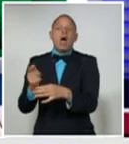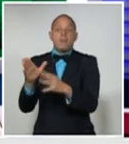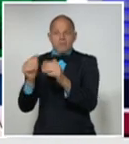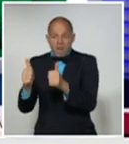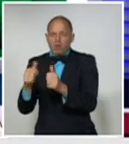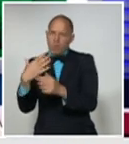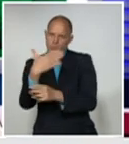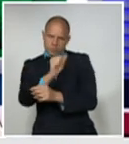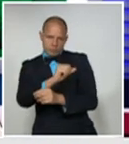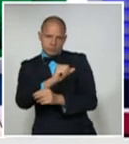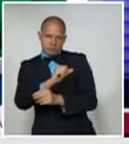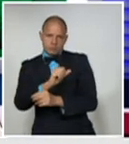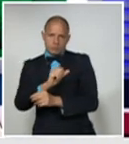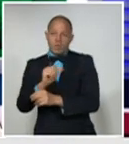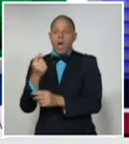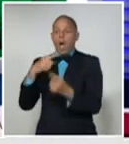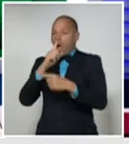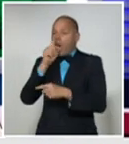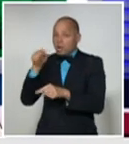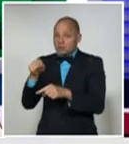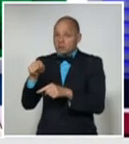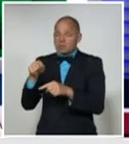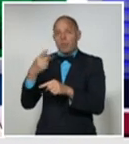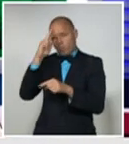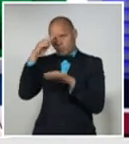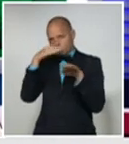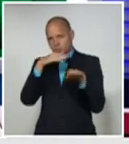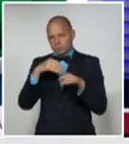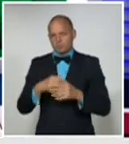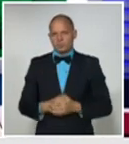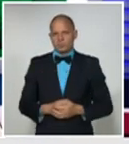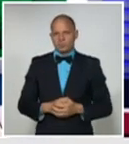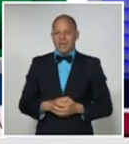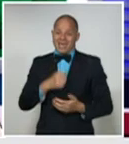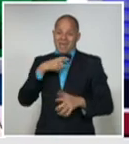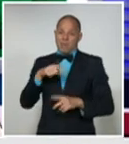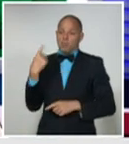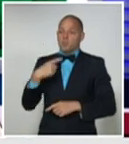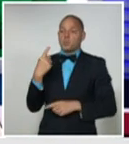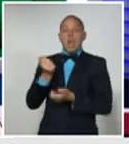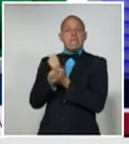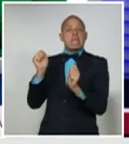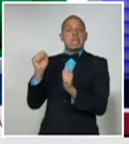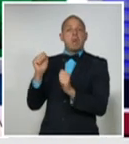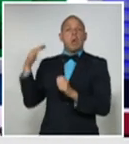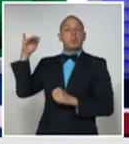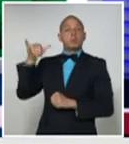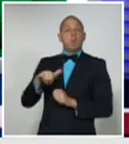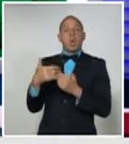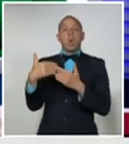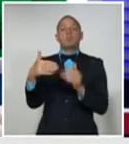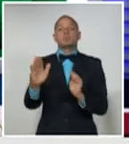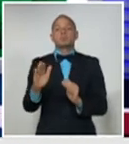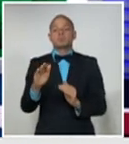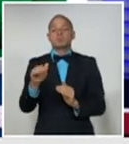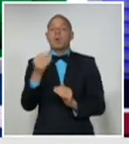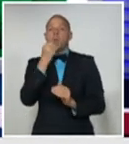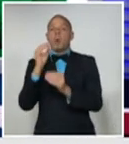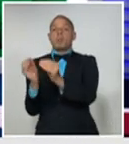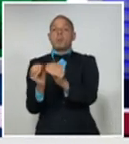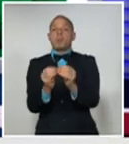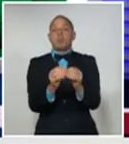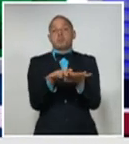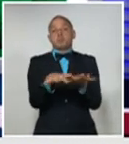tuviéramos aislados, pues el riesgo de transmisión sería muy elevado. Autóctonos, como ya dije,